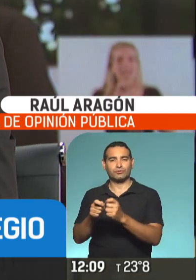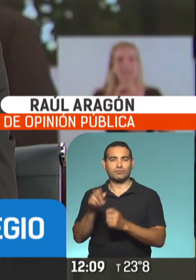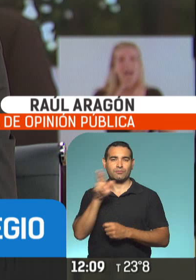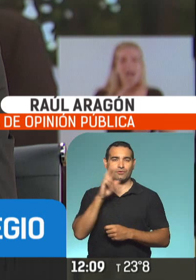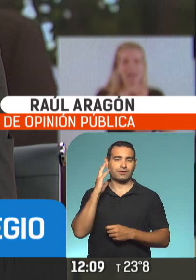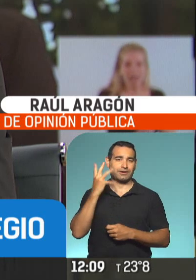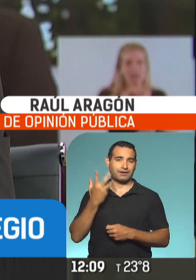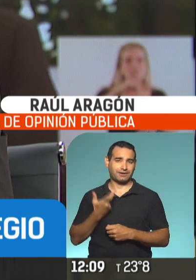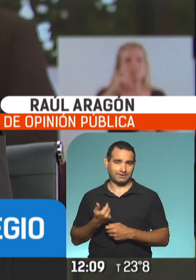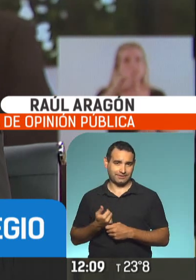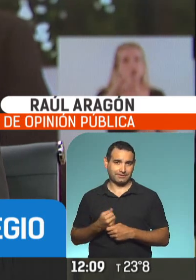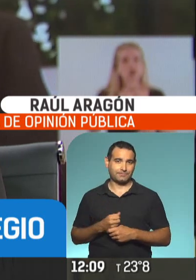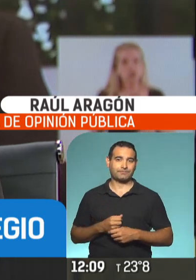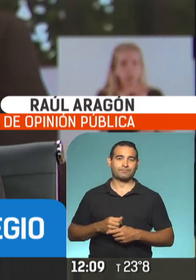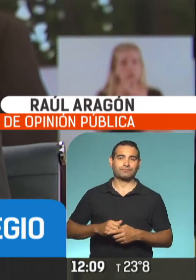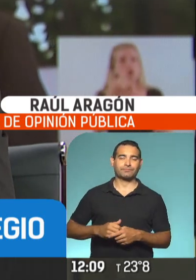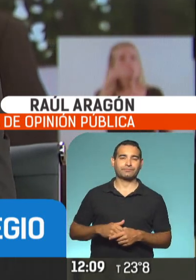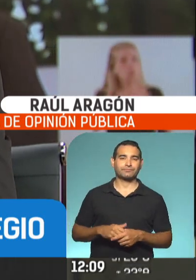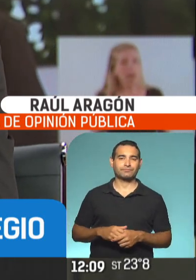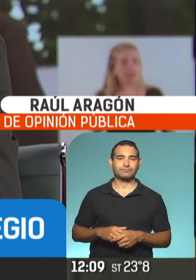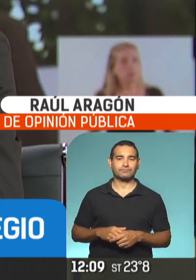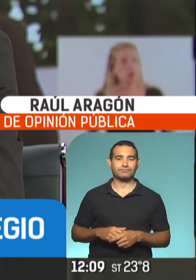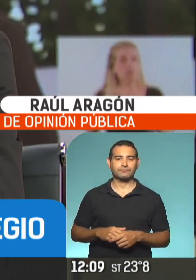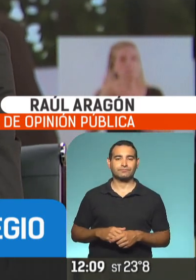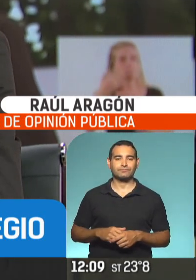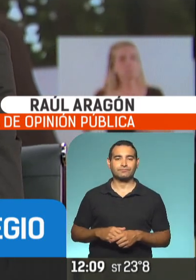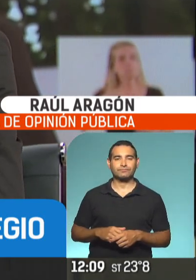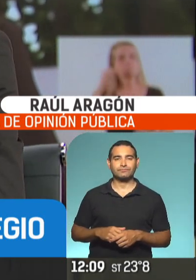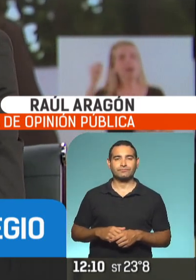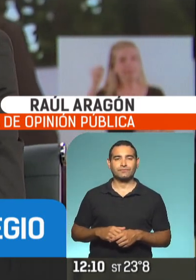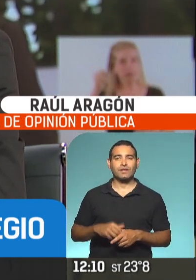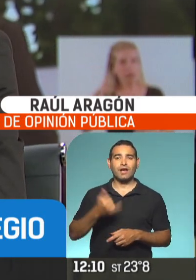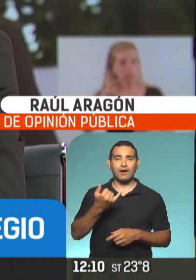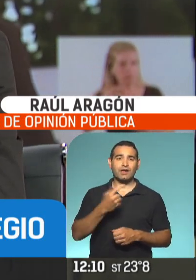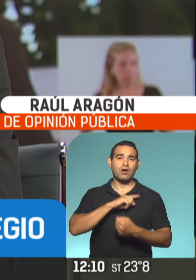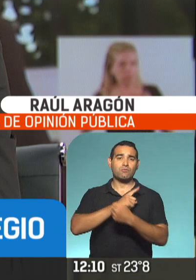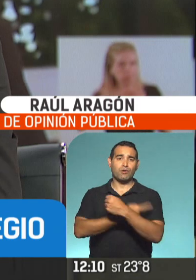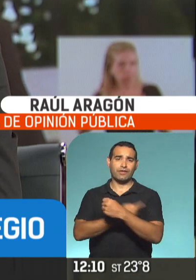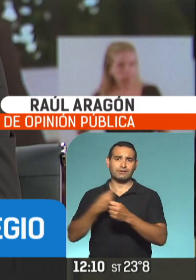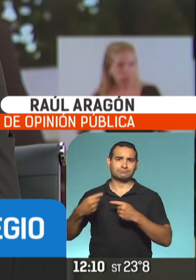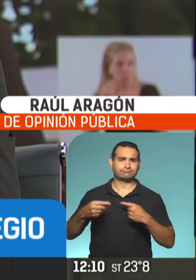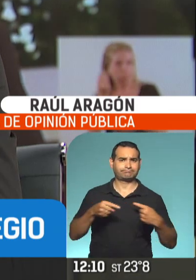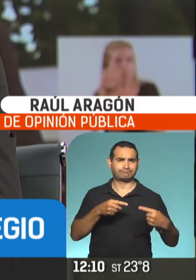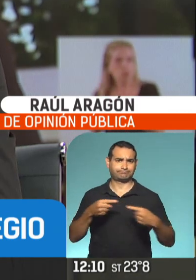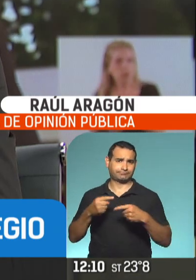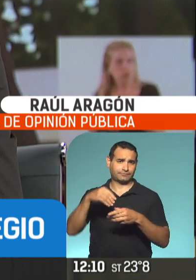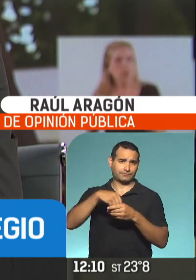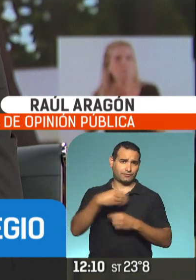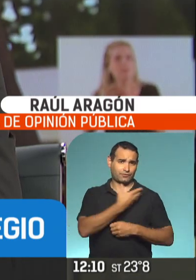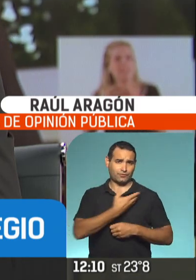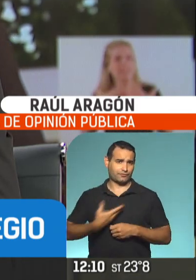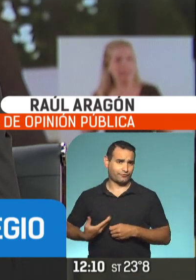es una persona cercana al presidente y no tanto cercana al kirchnerismo, ¿no? Hay una disputa de poder en el oficialismo, esto fue una batalla